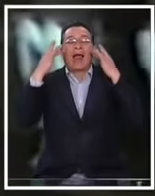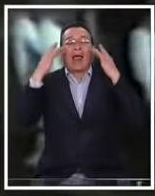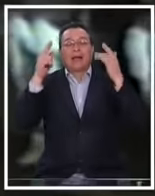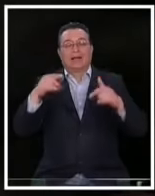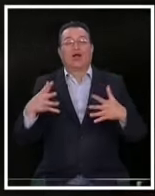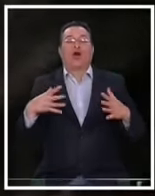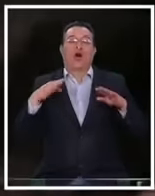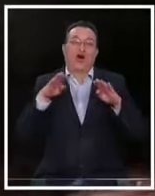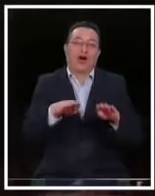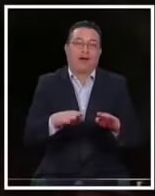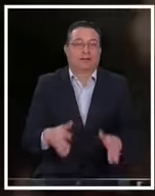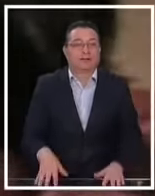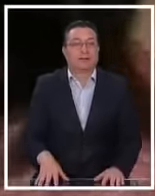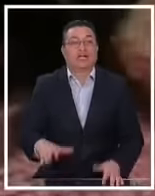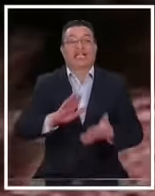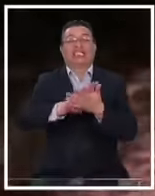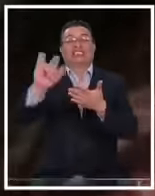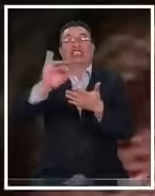su júbilo.